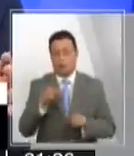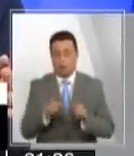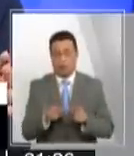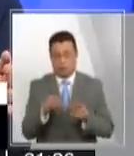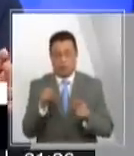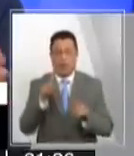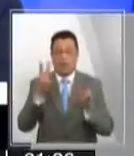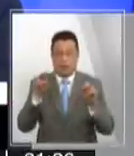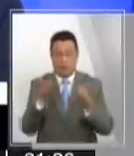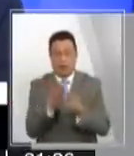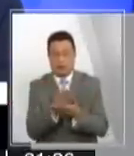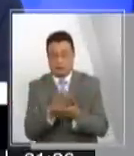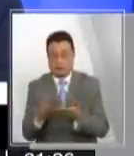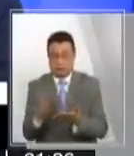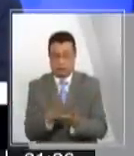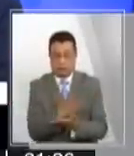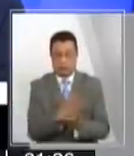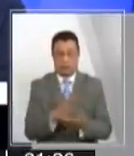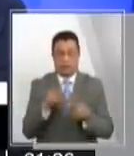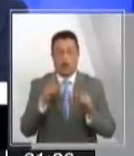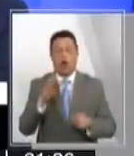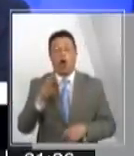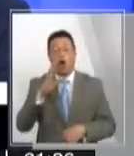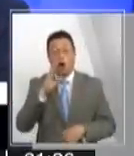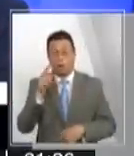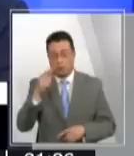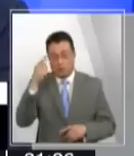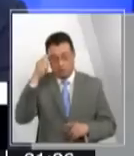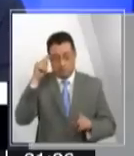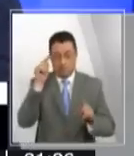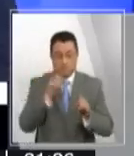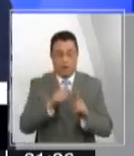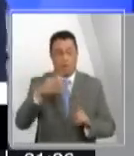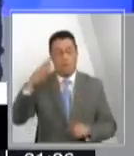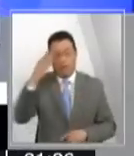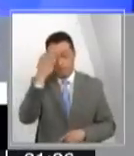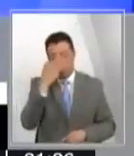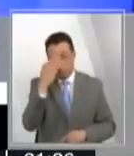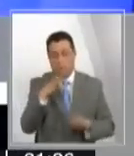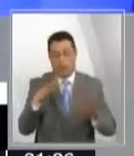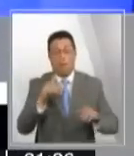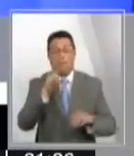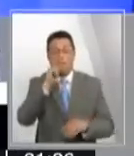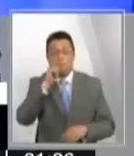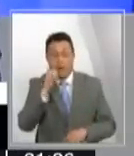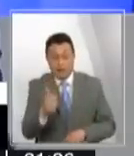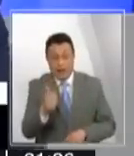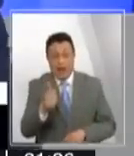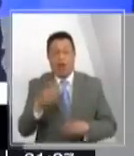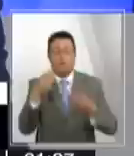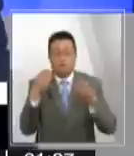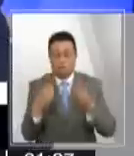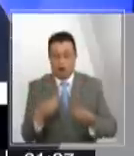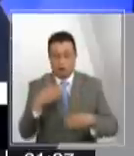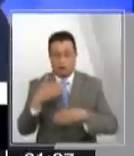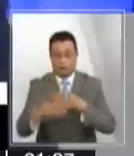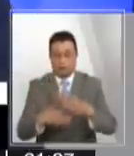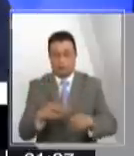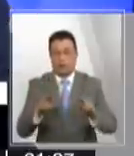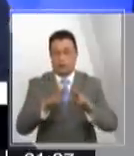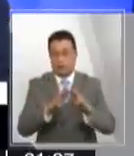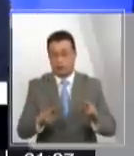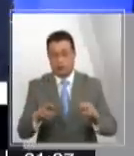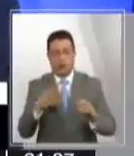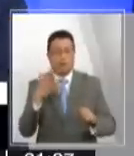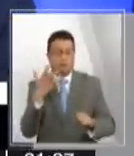temas. Evidentemente que hoy día nuestra principal preocupación tiene que ser que el proceso mañana sea un buen proceso, tranquilo, lo más